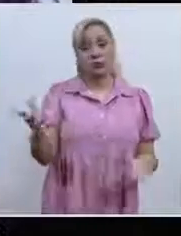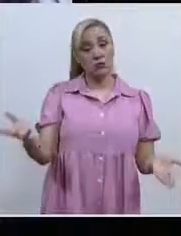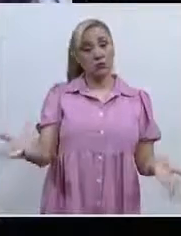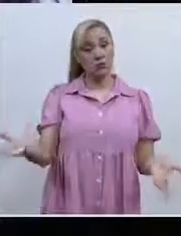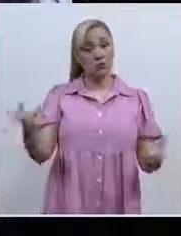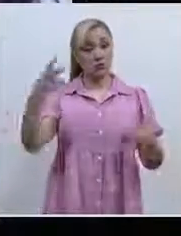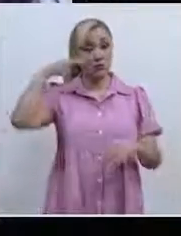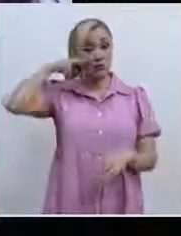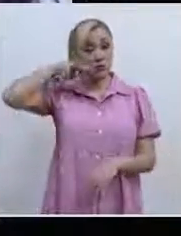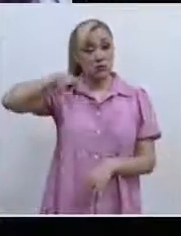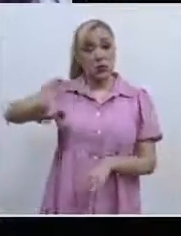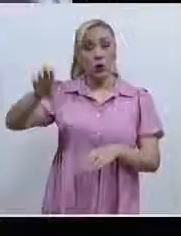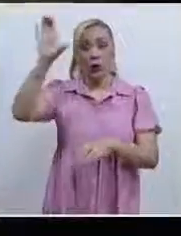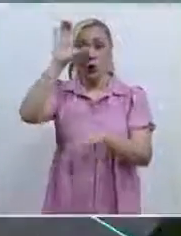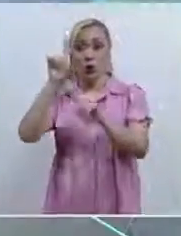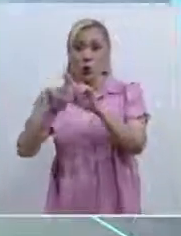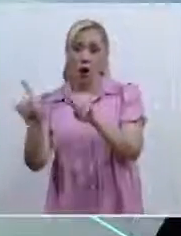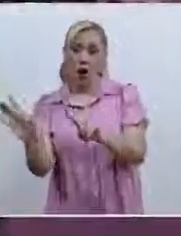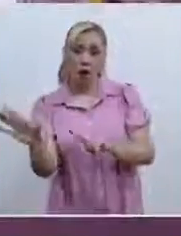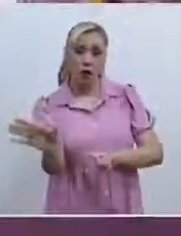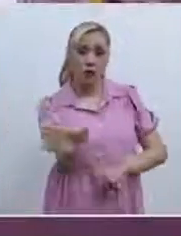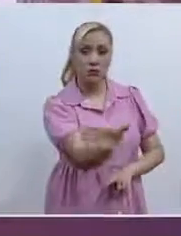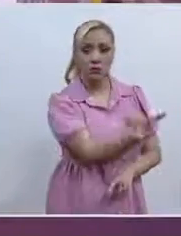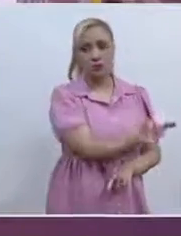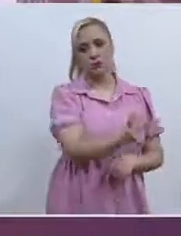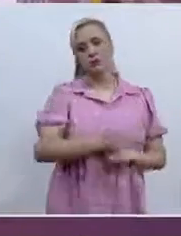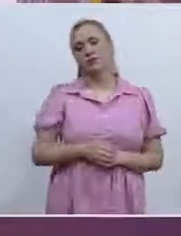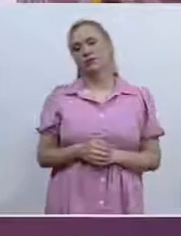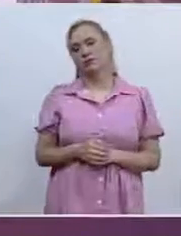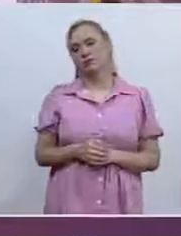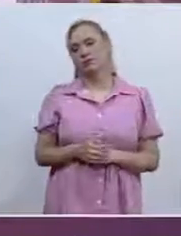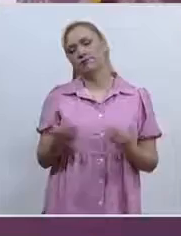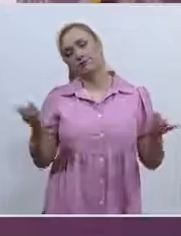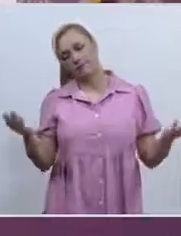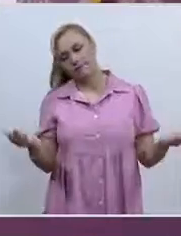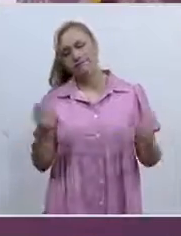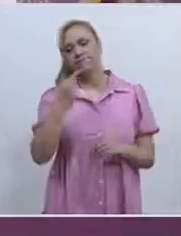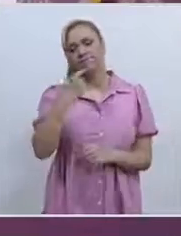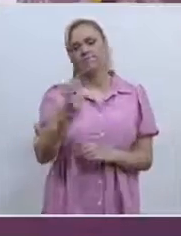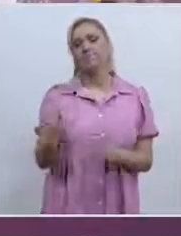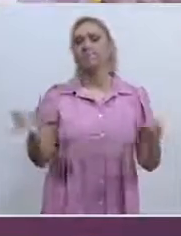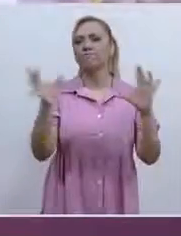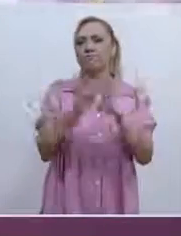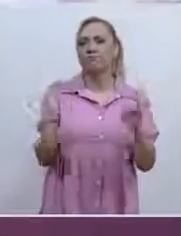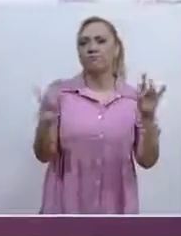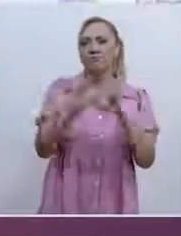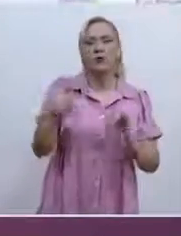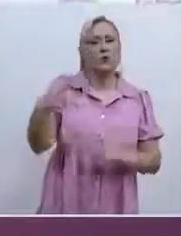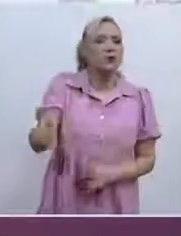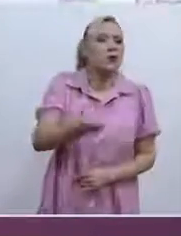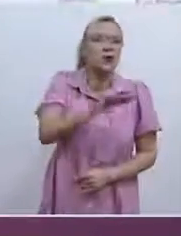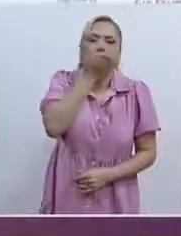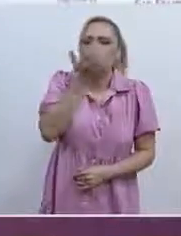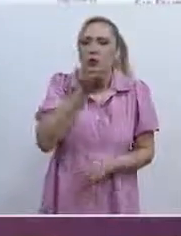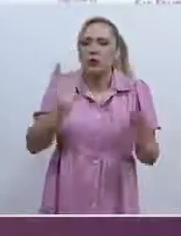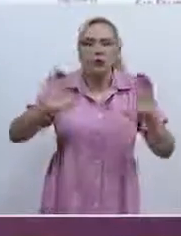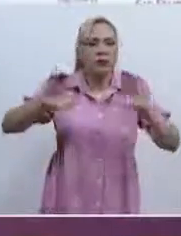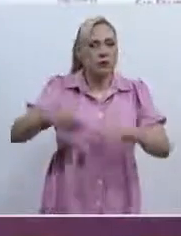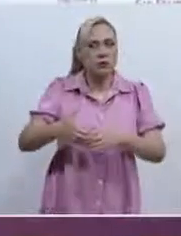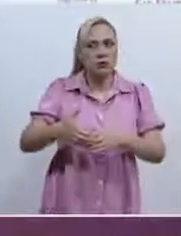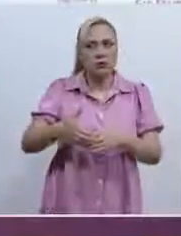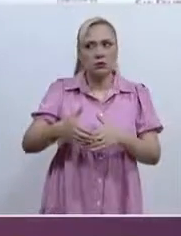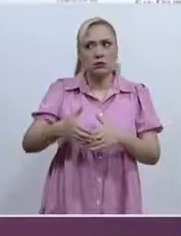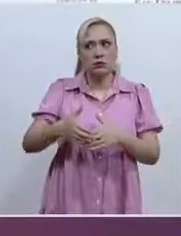perspectiva intercultural la ministra señaló que la aplicación de los usos y costumbres de una comunidad no son